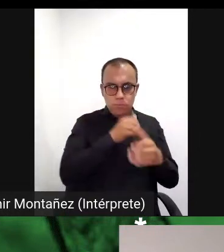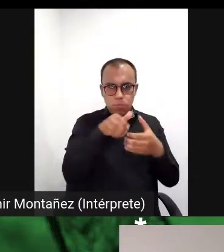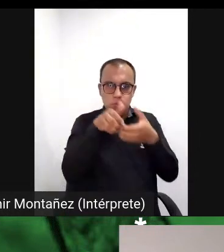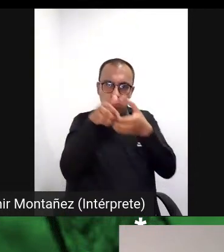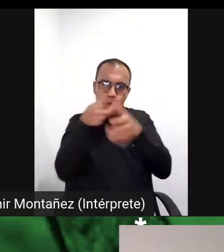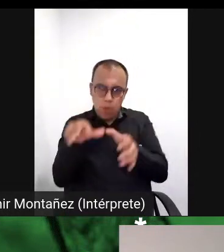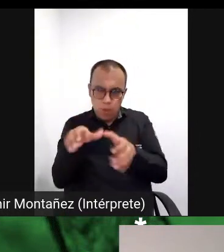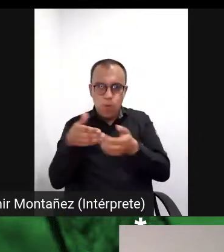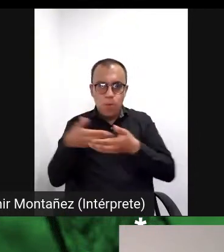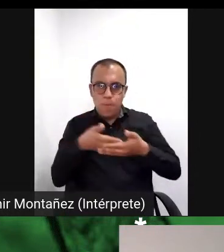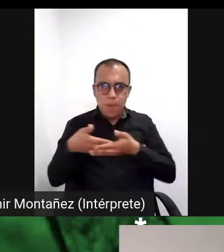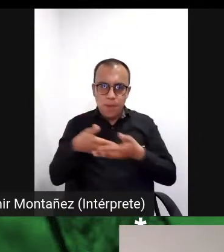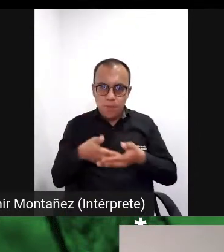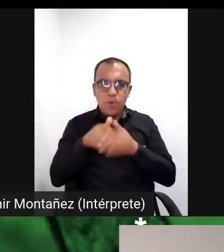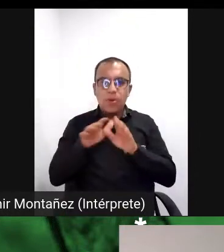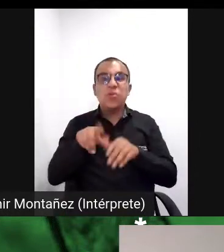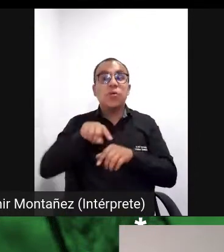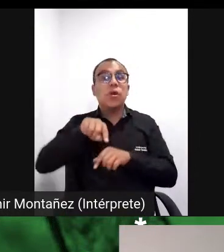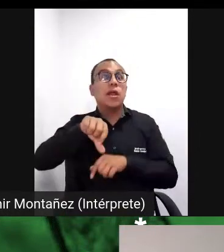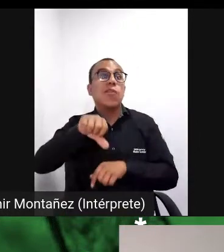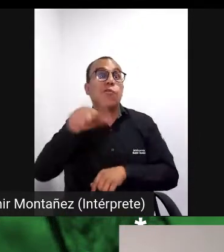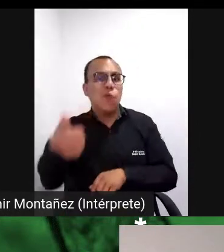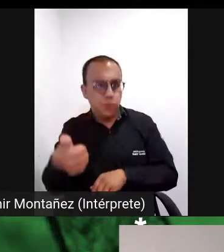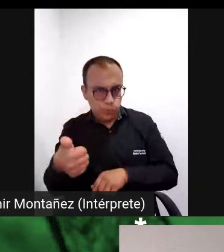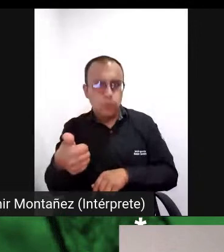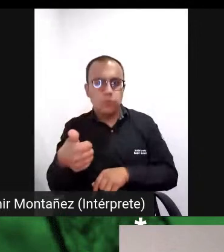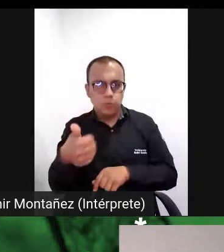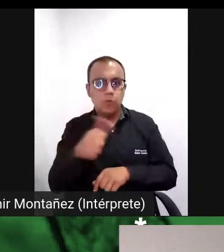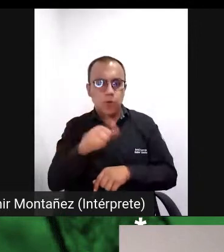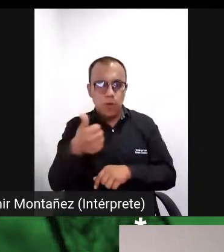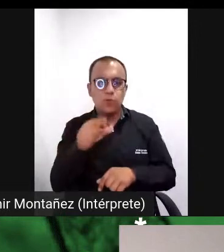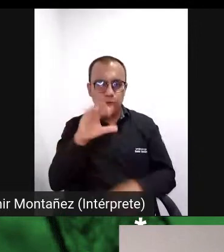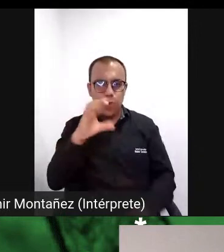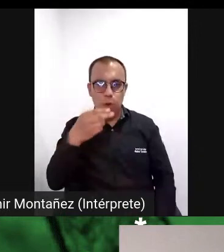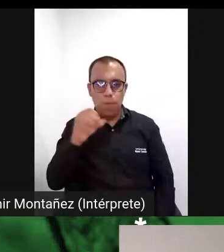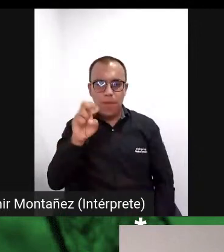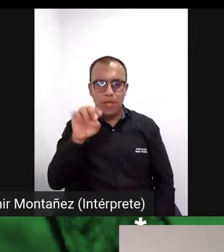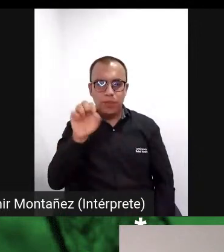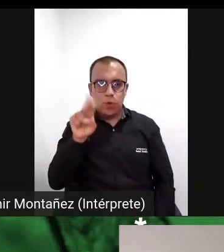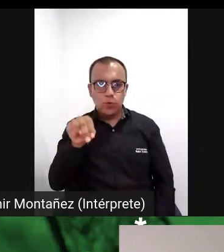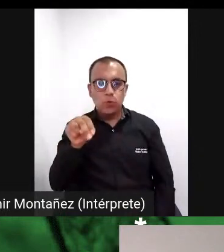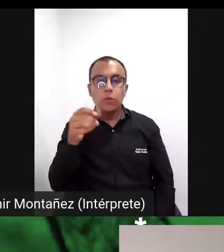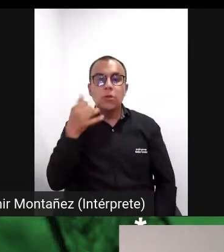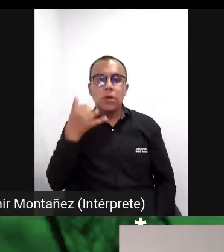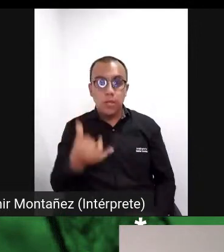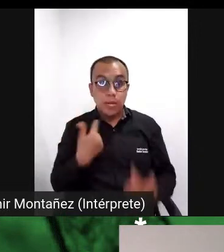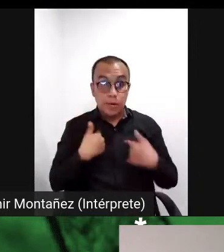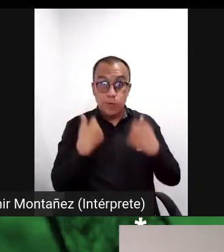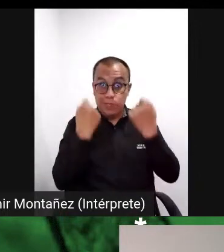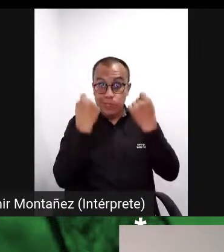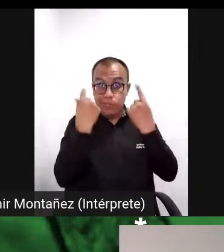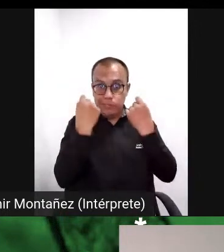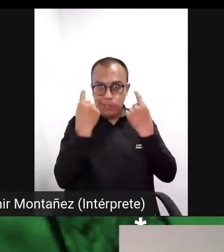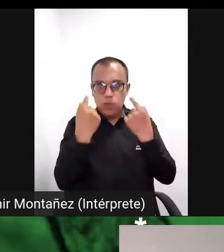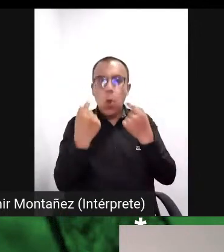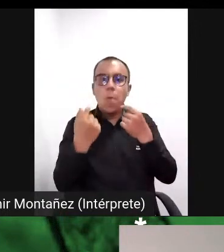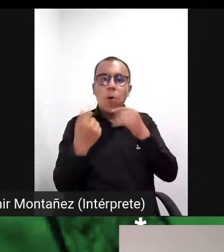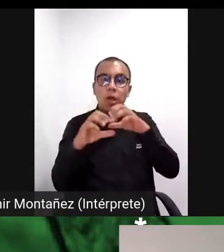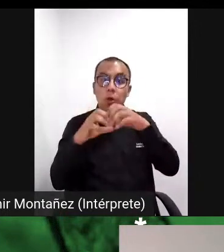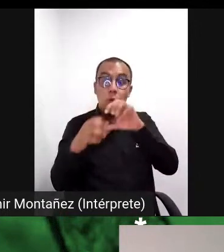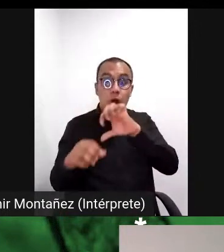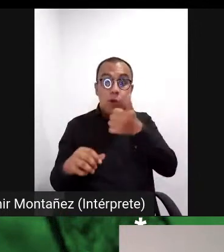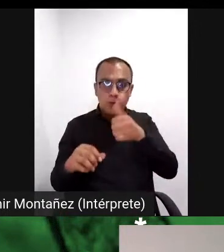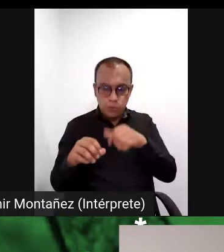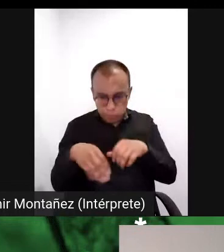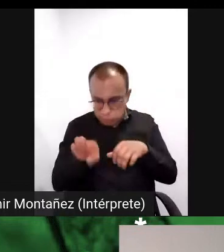cría en el nido de otro, el caso del copetón, y además entiendo yo que empujan el huevo